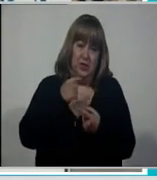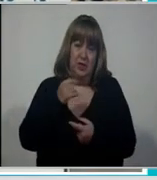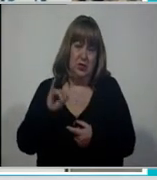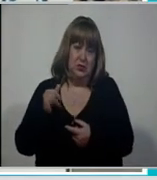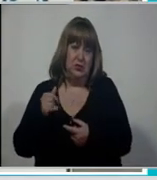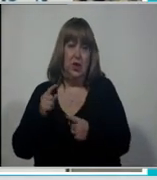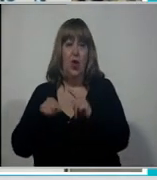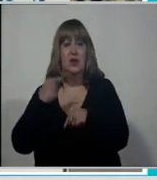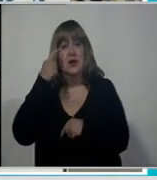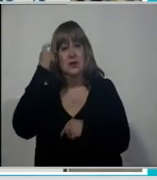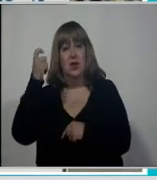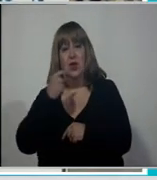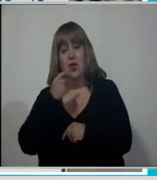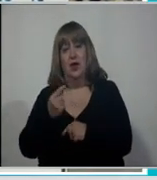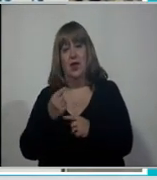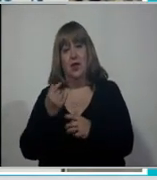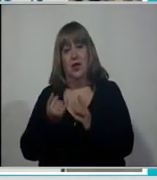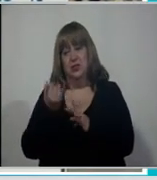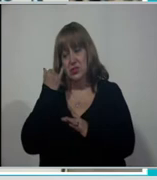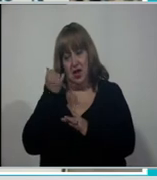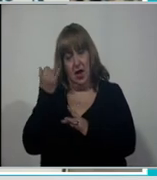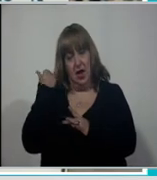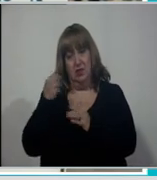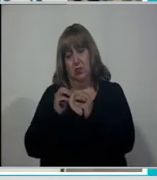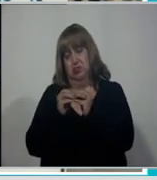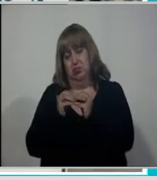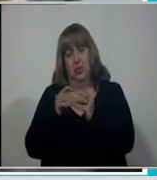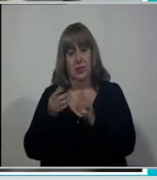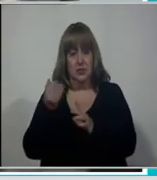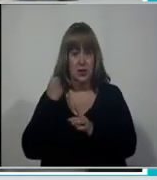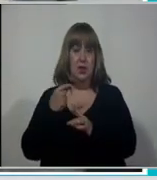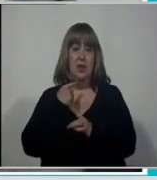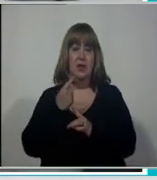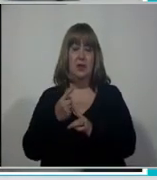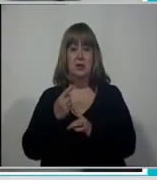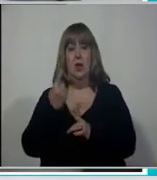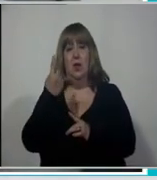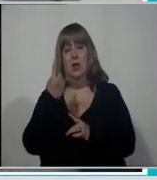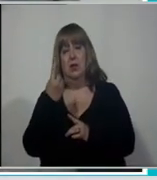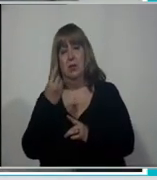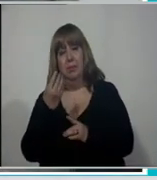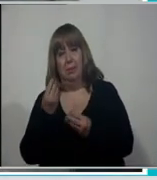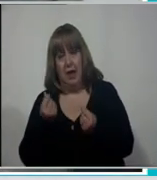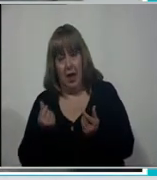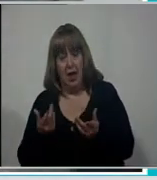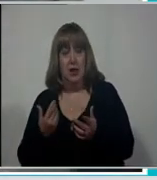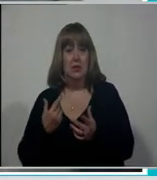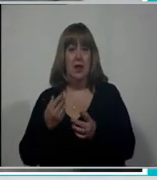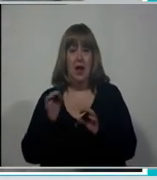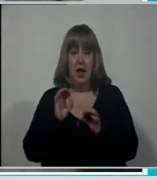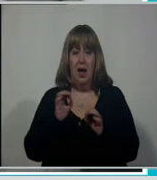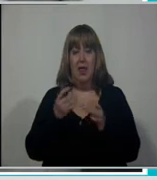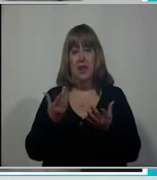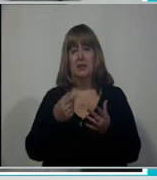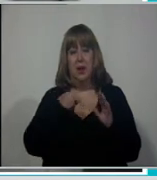psicóloga en la violencia de género que tuvimos un juicio acordemos que estaban peleado enterado también decía que no tenían un peso que tenía que orinar en la viña o sea